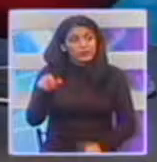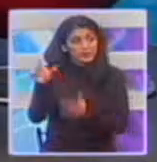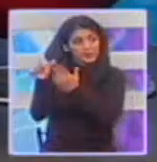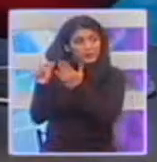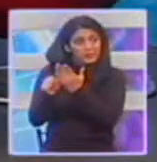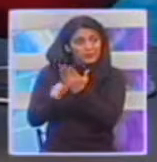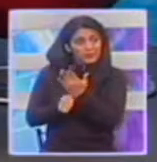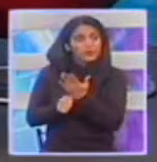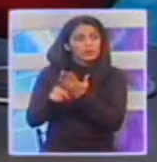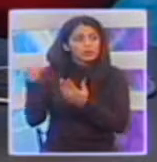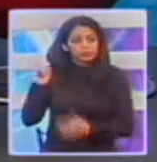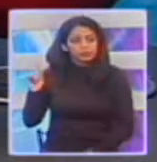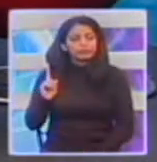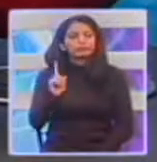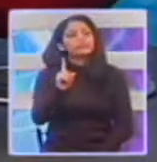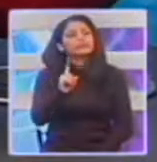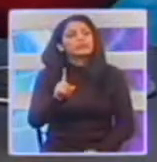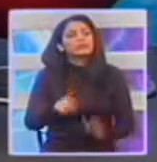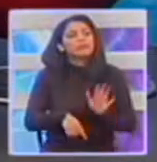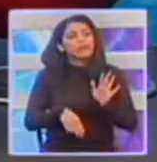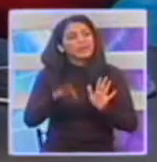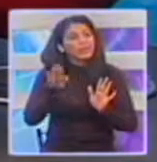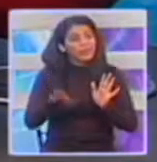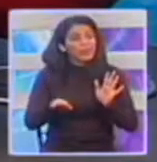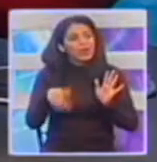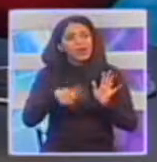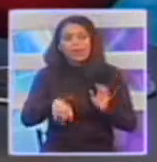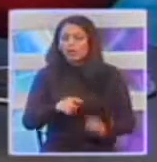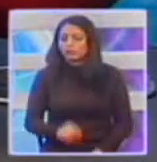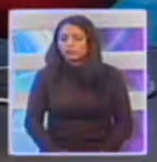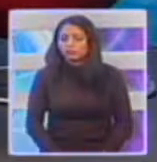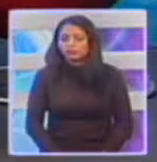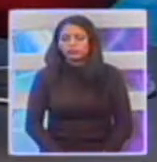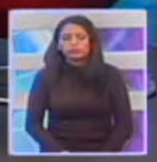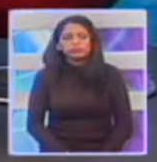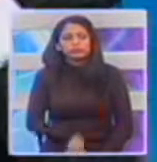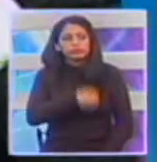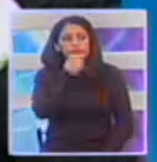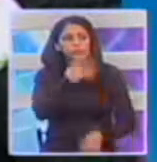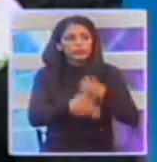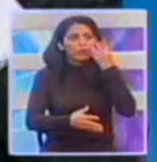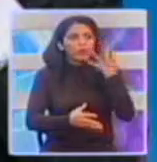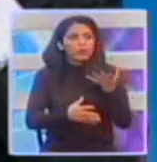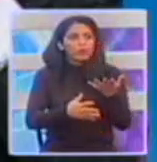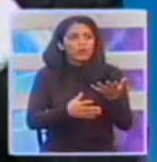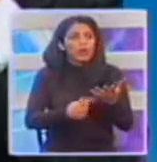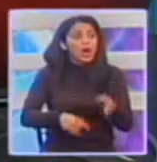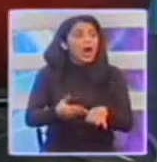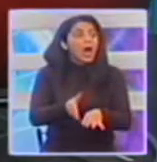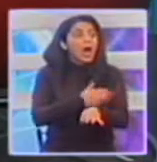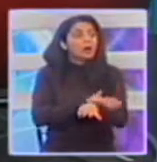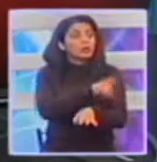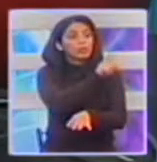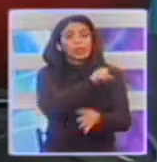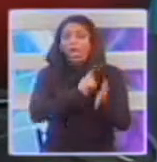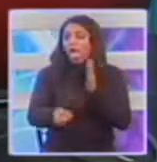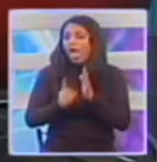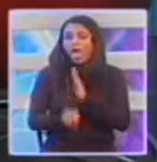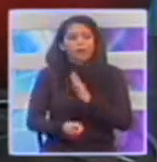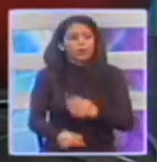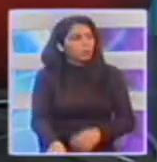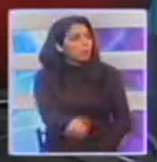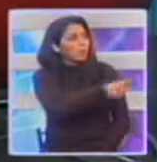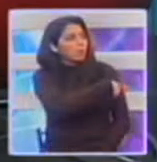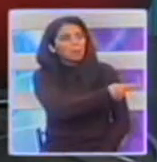y justamente las pruebas de encargo no apareció un solo asambleísta de los interpelantes es decir se perdieron